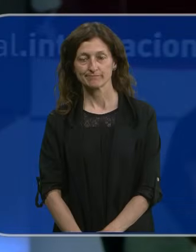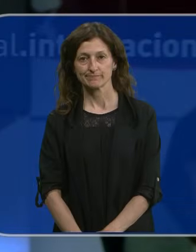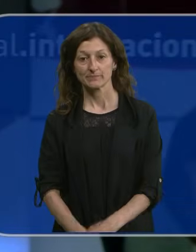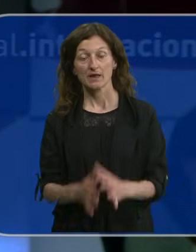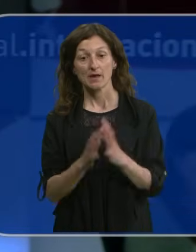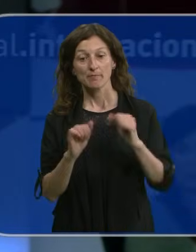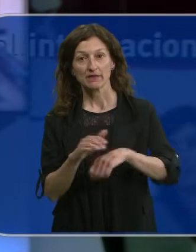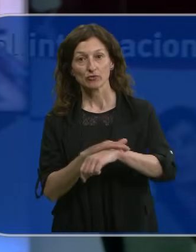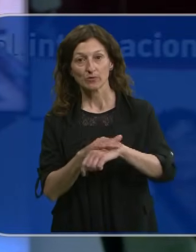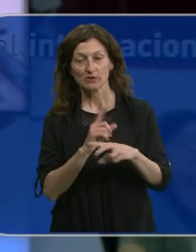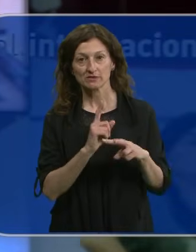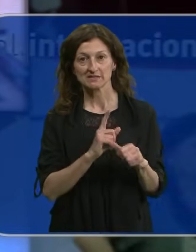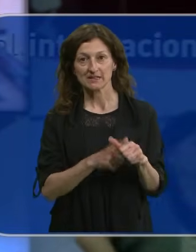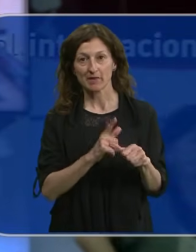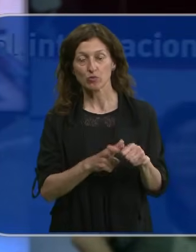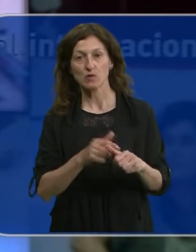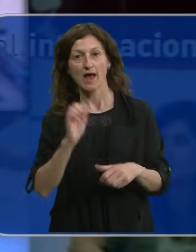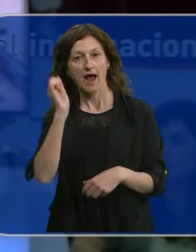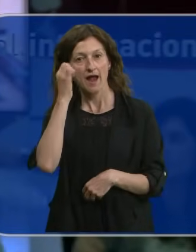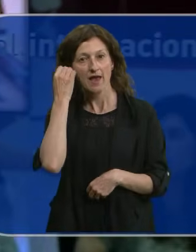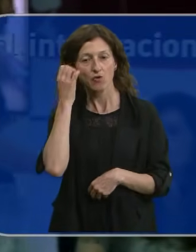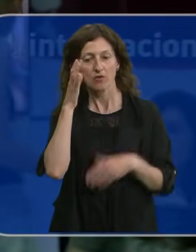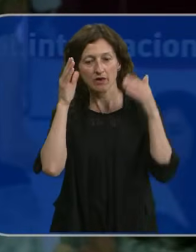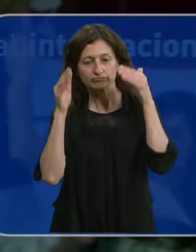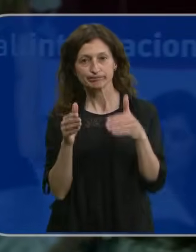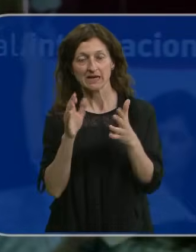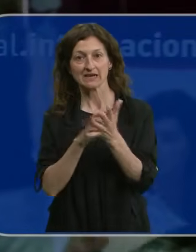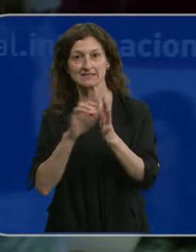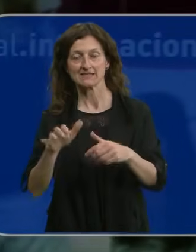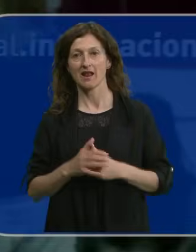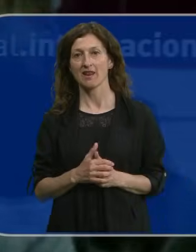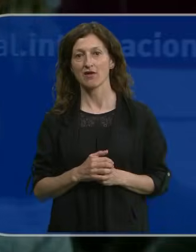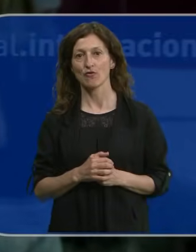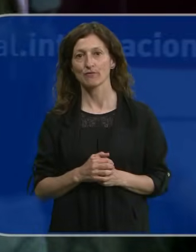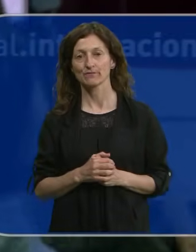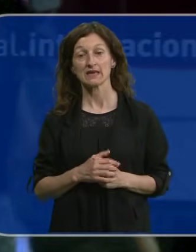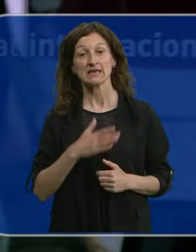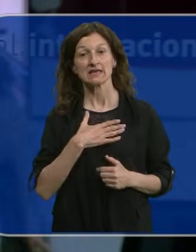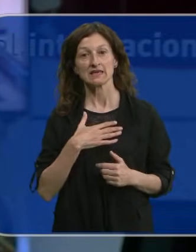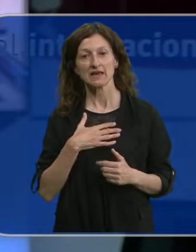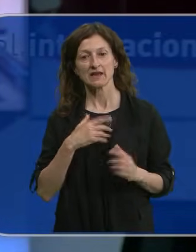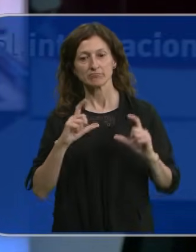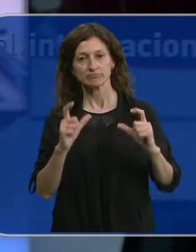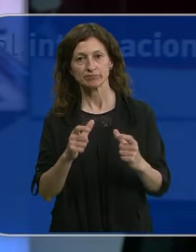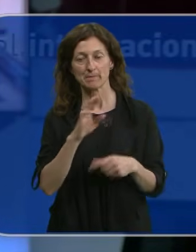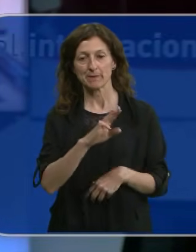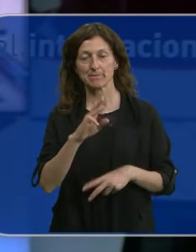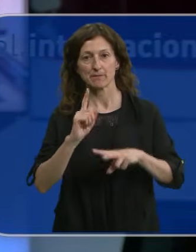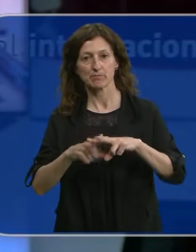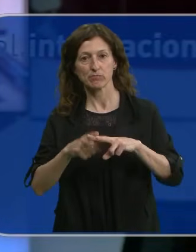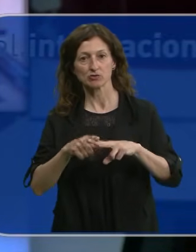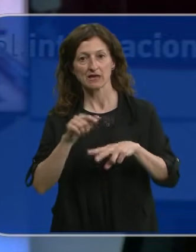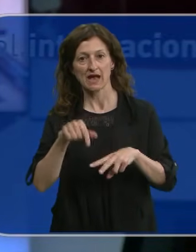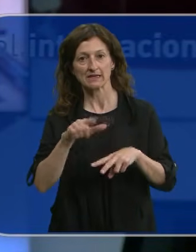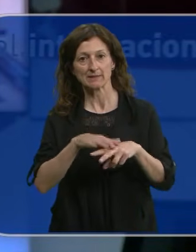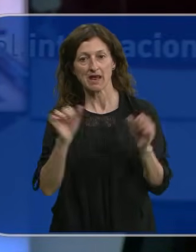Tras los pactos de gobierno en Extremadura y Aragón, ahora todas las miradas se centran en Castilla y León. Por un lado, deben seguir los encuentros entre PP y Vox para poder llegar